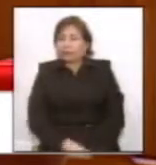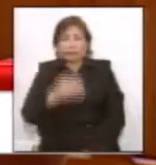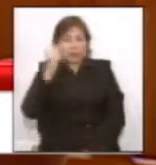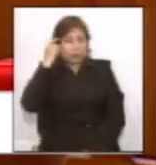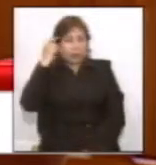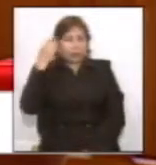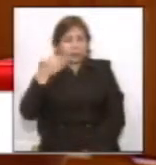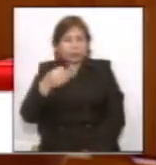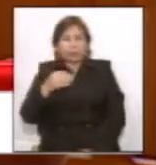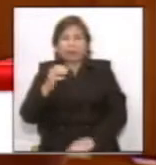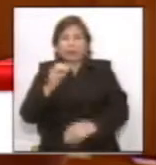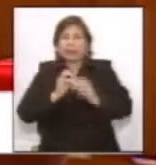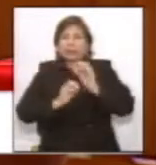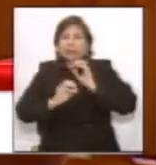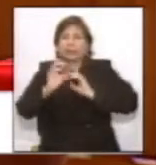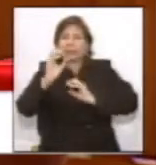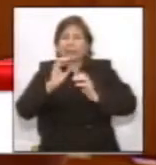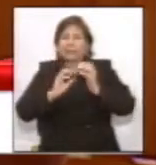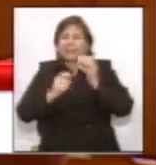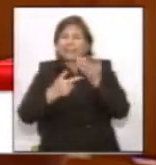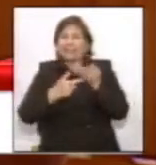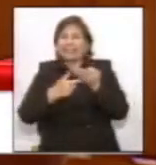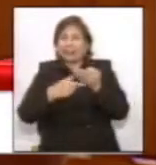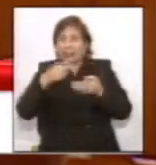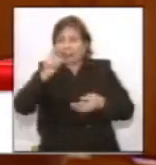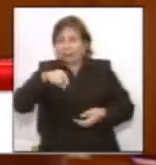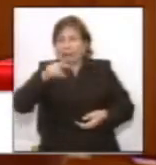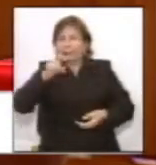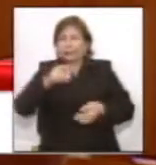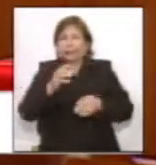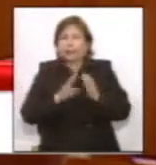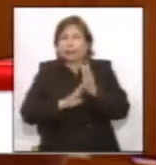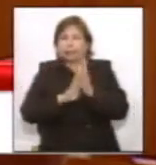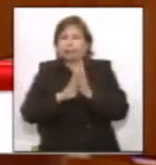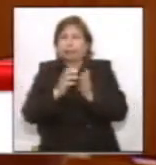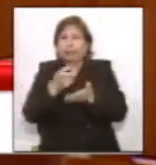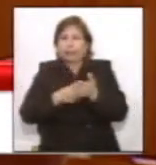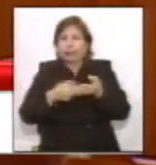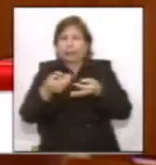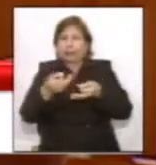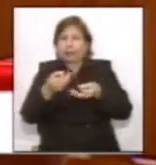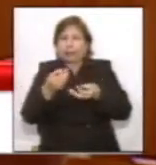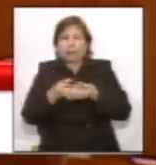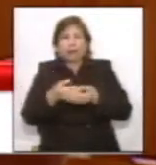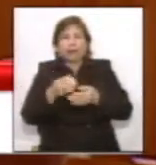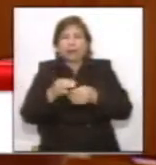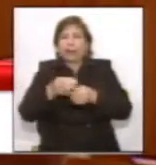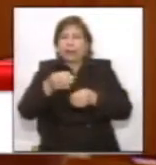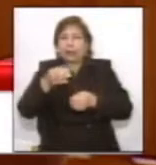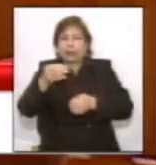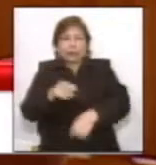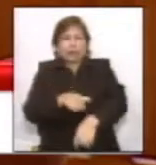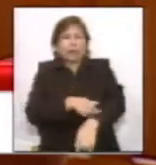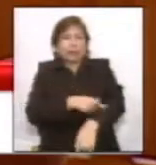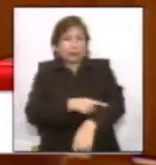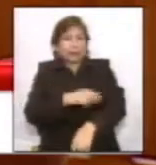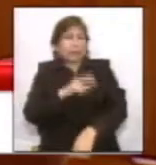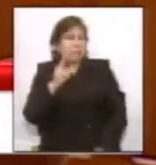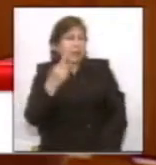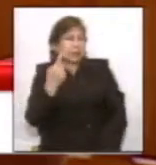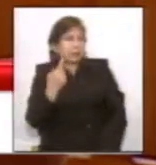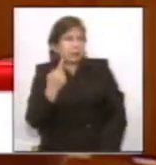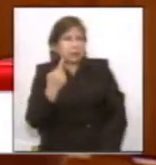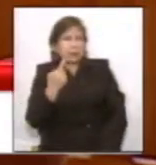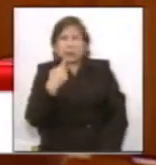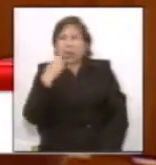Consideramos que la ciencia y la tecnología son elementos esenciales para el crecimiento económico sostenible en el largo plazo. Para el año